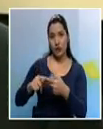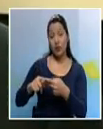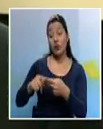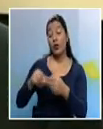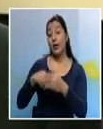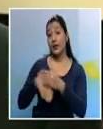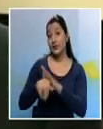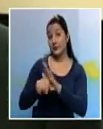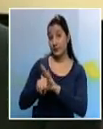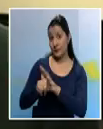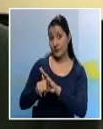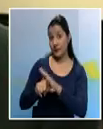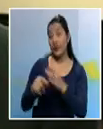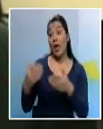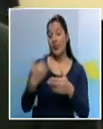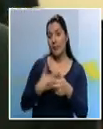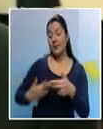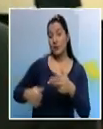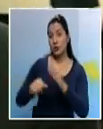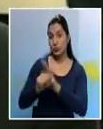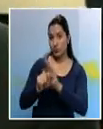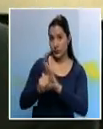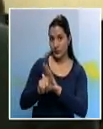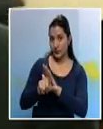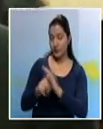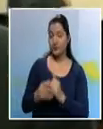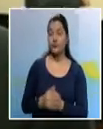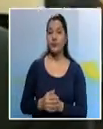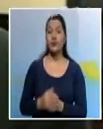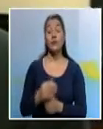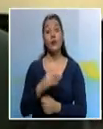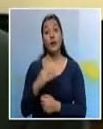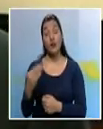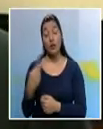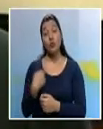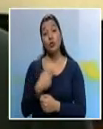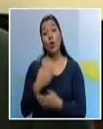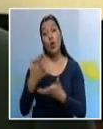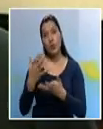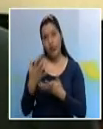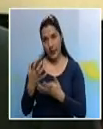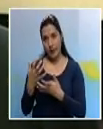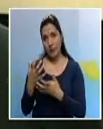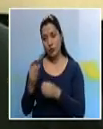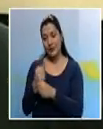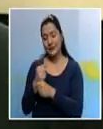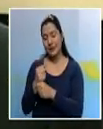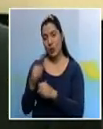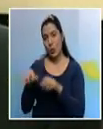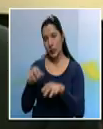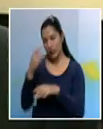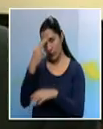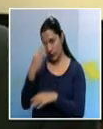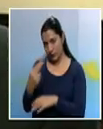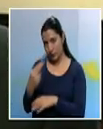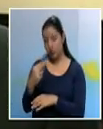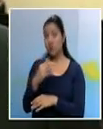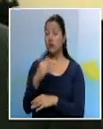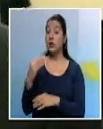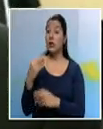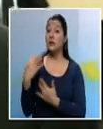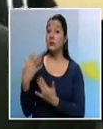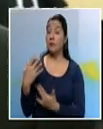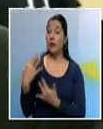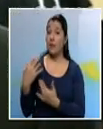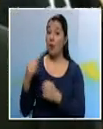Asamblea Legislativa y ex presidente de la República. Y le haremos una capilla ardiente y esperamos pues también